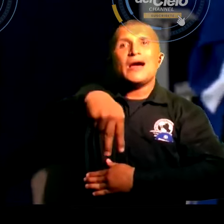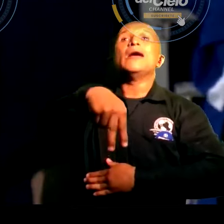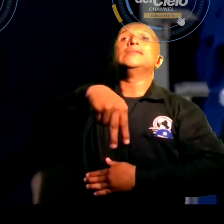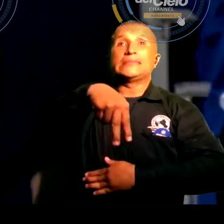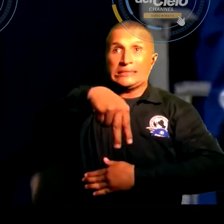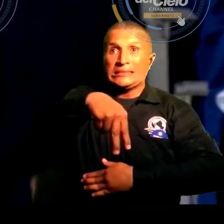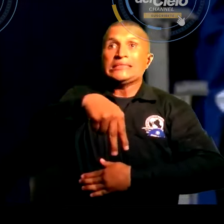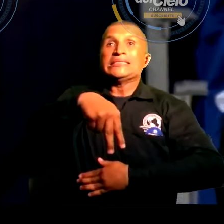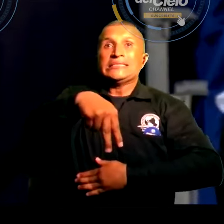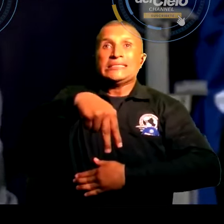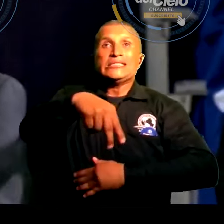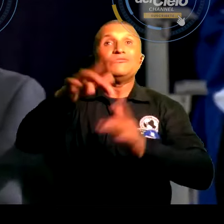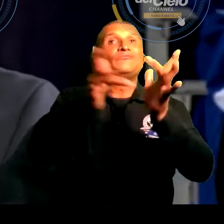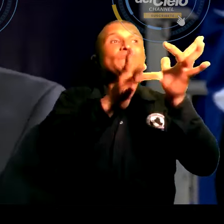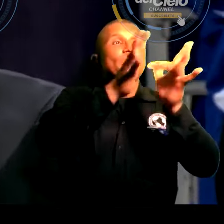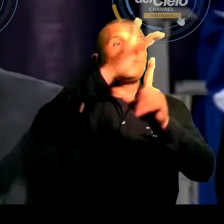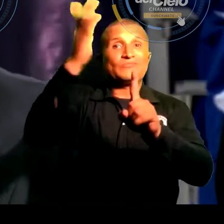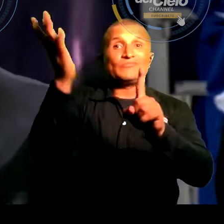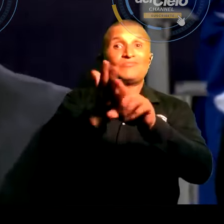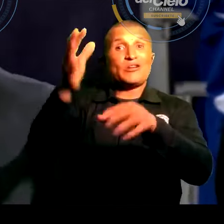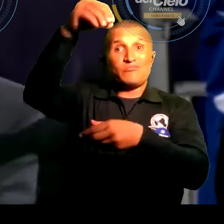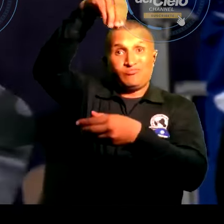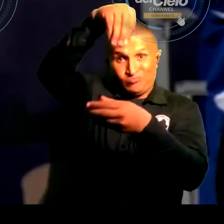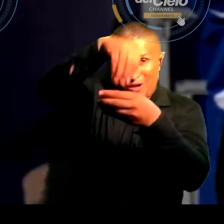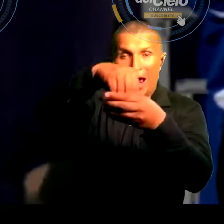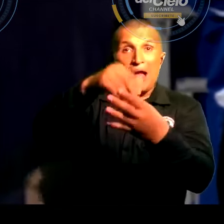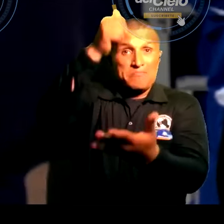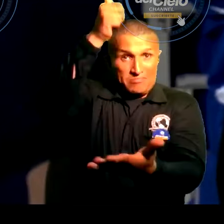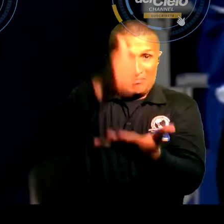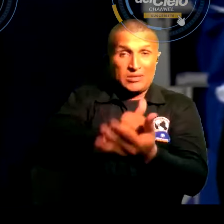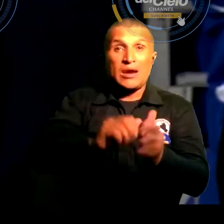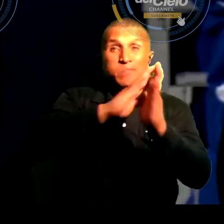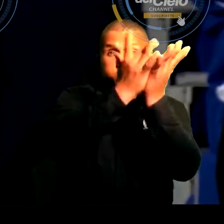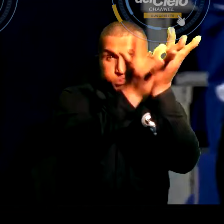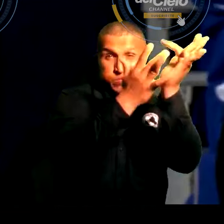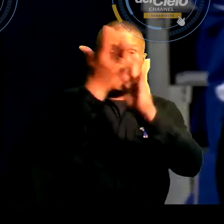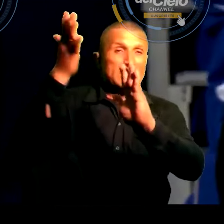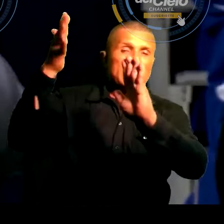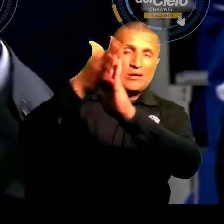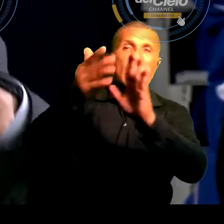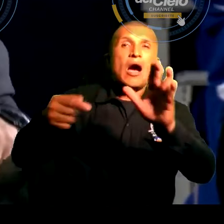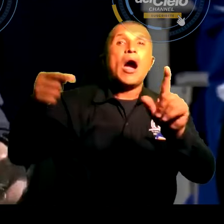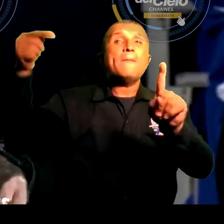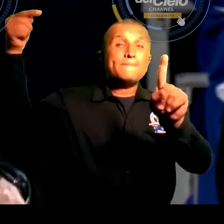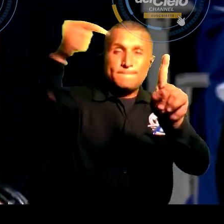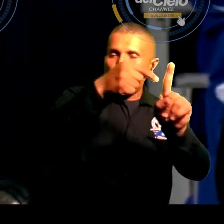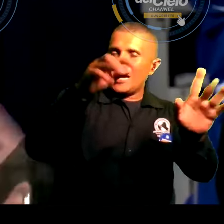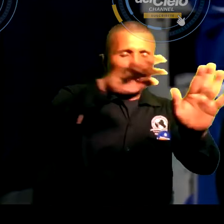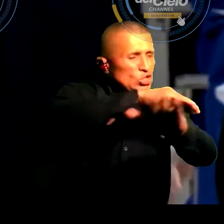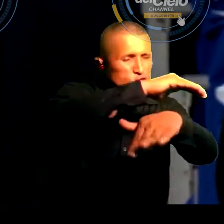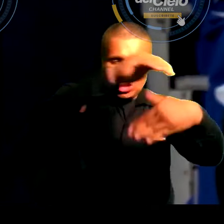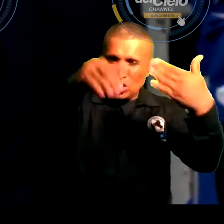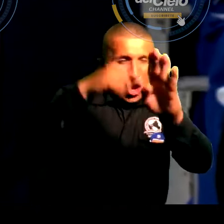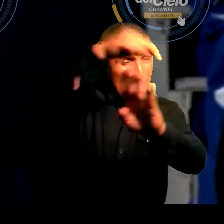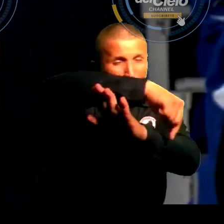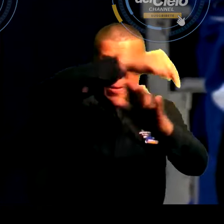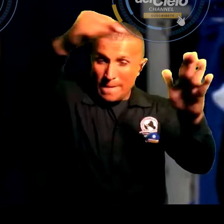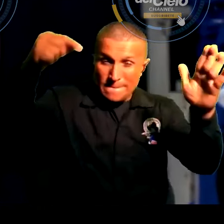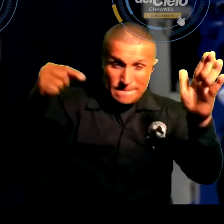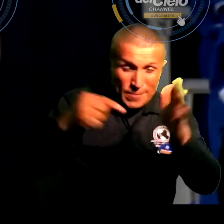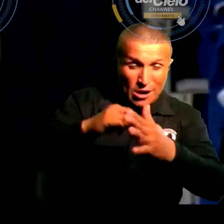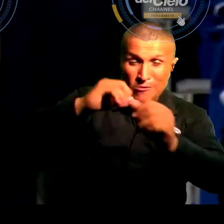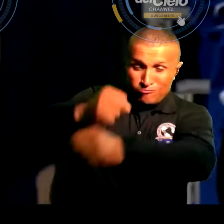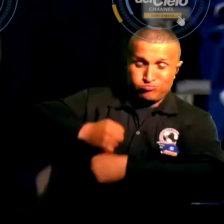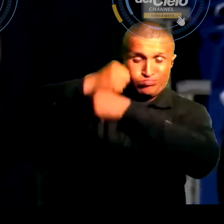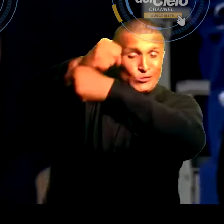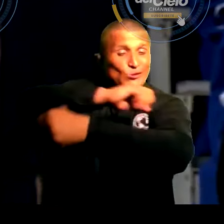Cristo. Amén. Por eso es que dice la Biblia que en Él habita corporalmente toda la plenitud de la